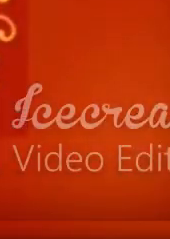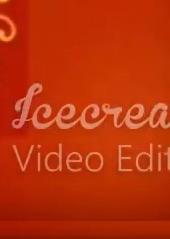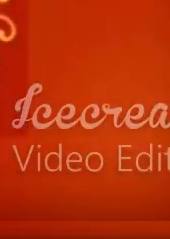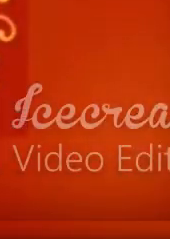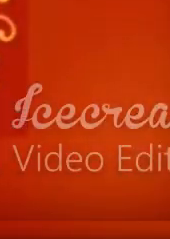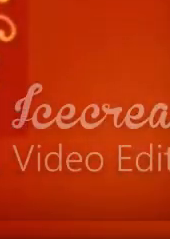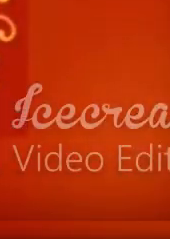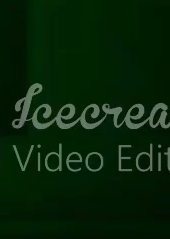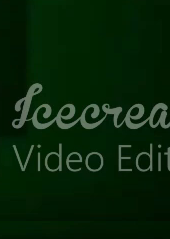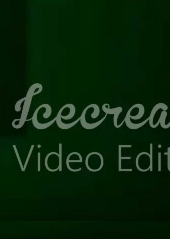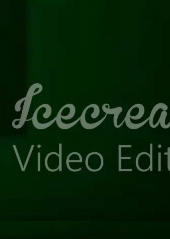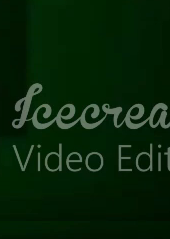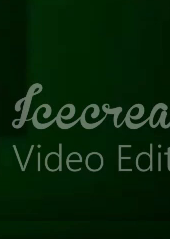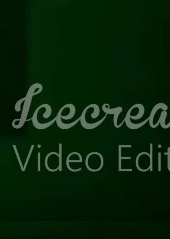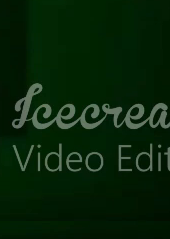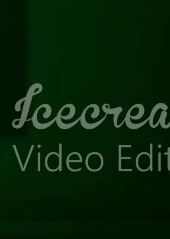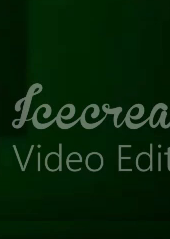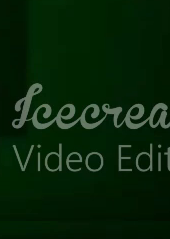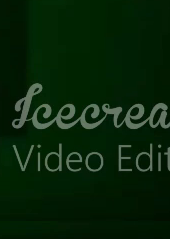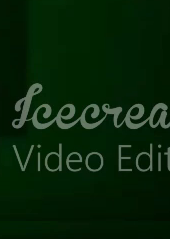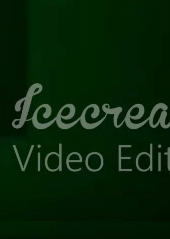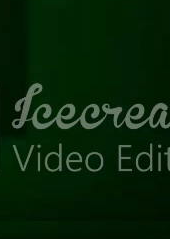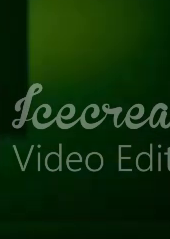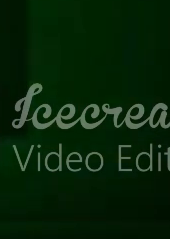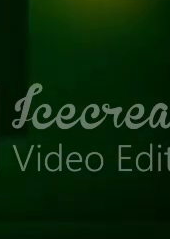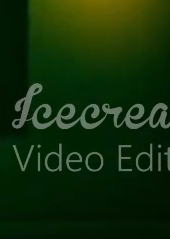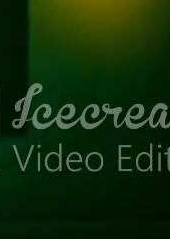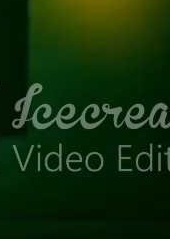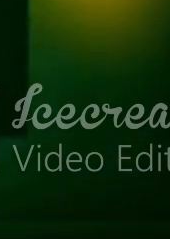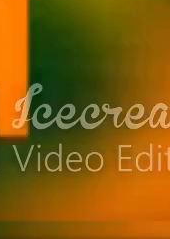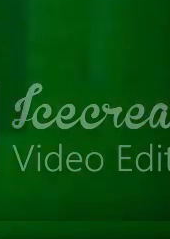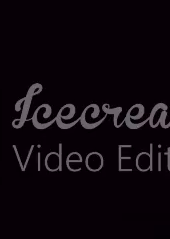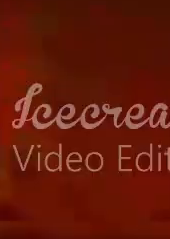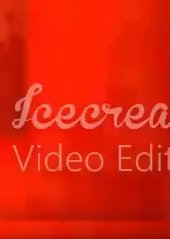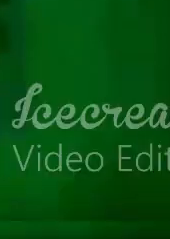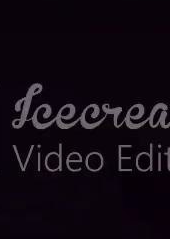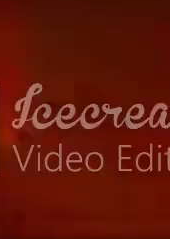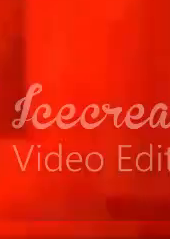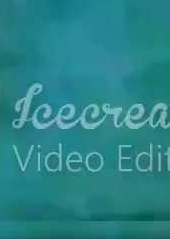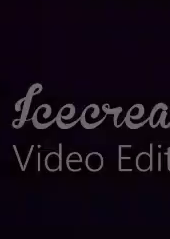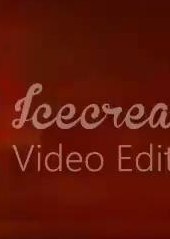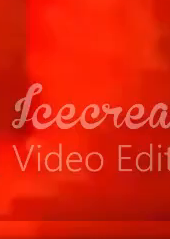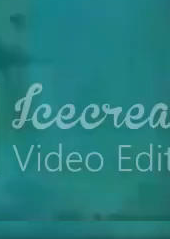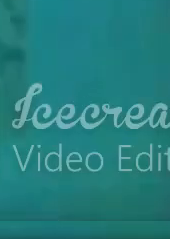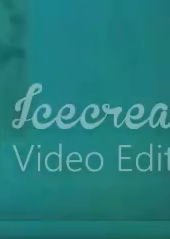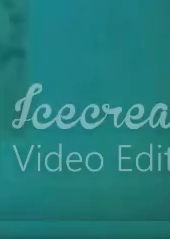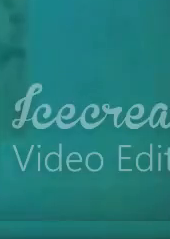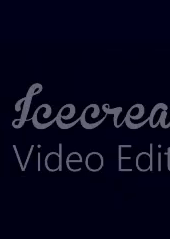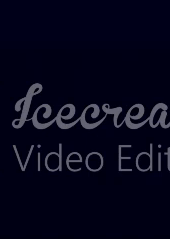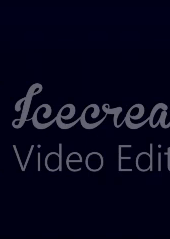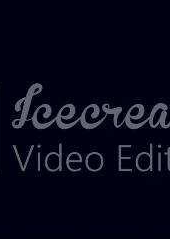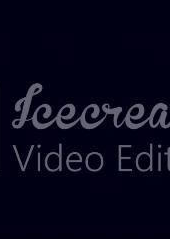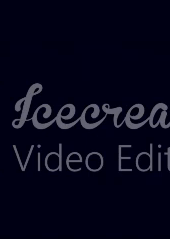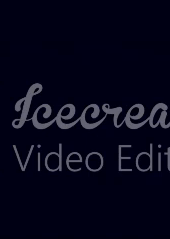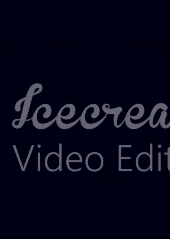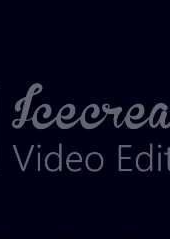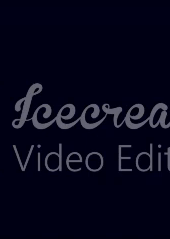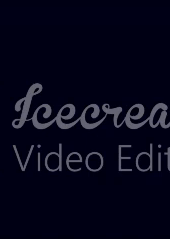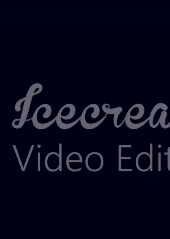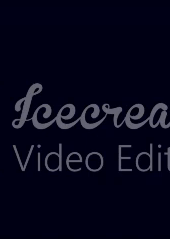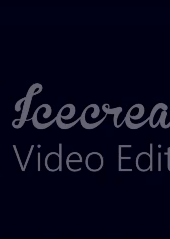rato. Que los dichos se animen y se hagan sabiduría. Dicharacherías.